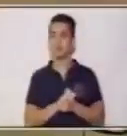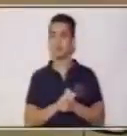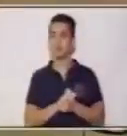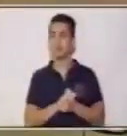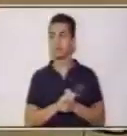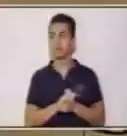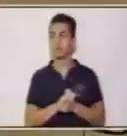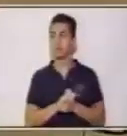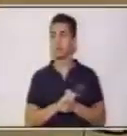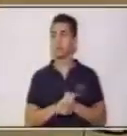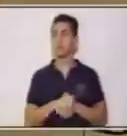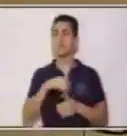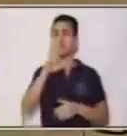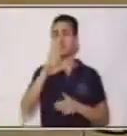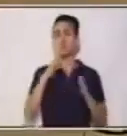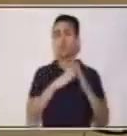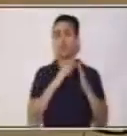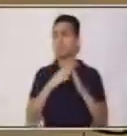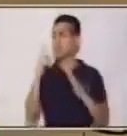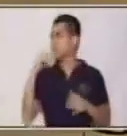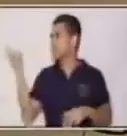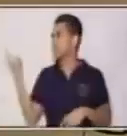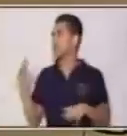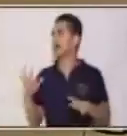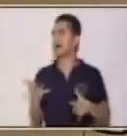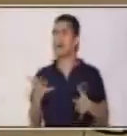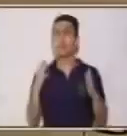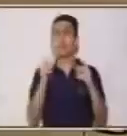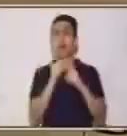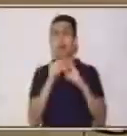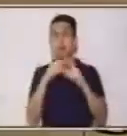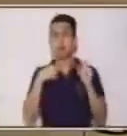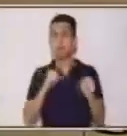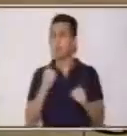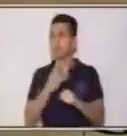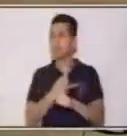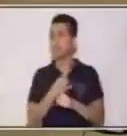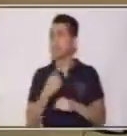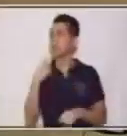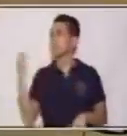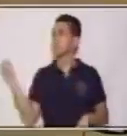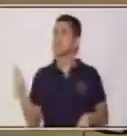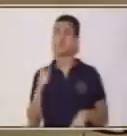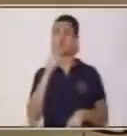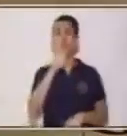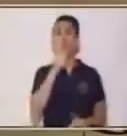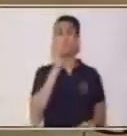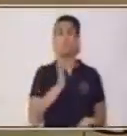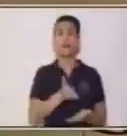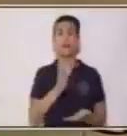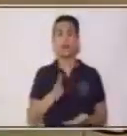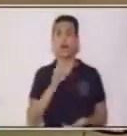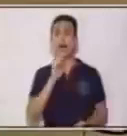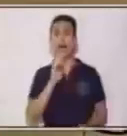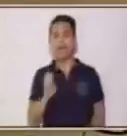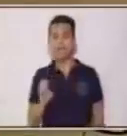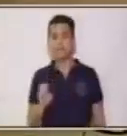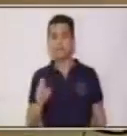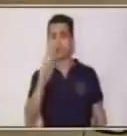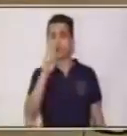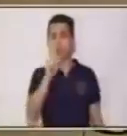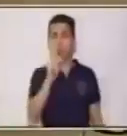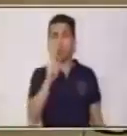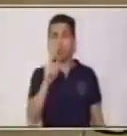o comentes ahí en tu casa qué palabras podemos utilizar. Tu perro es de una especie poco común. ¿Qué